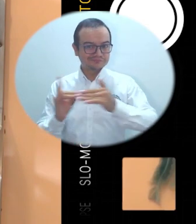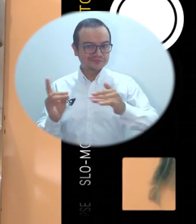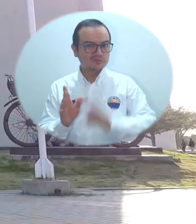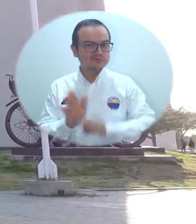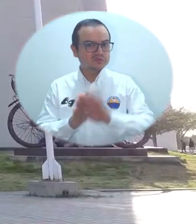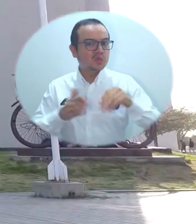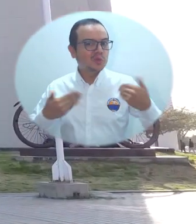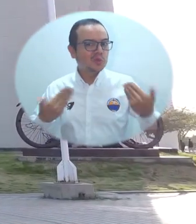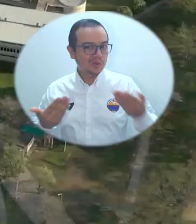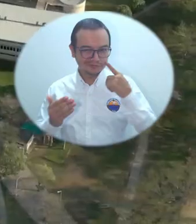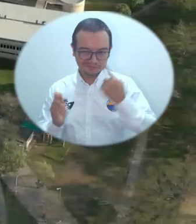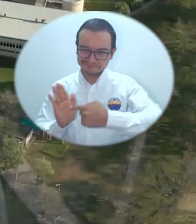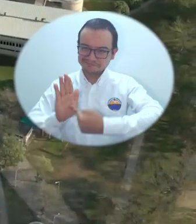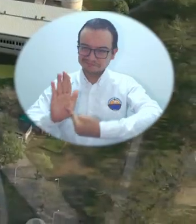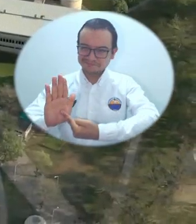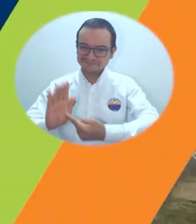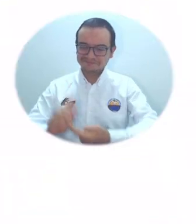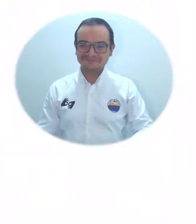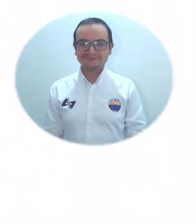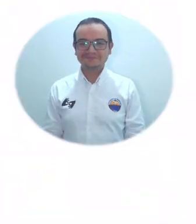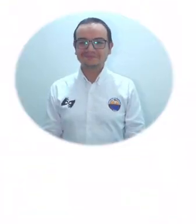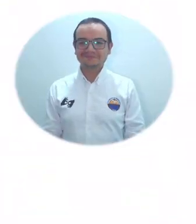mater.